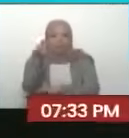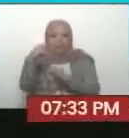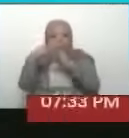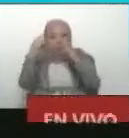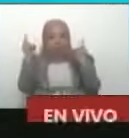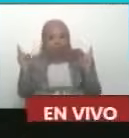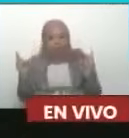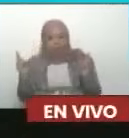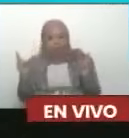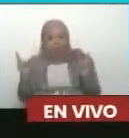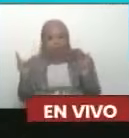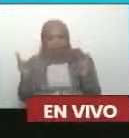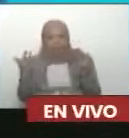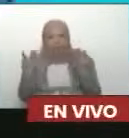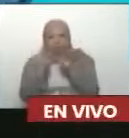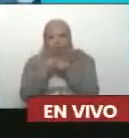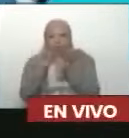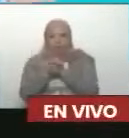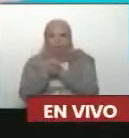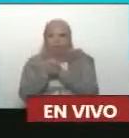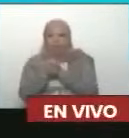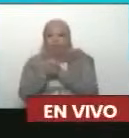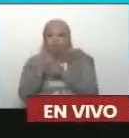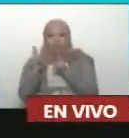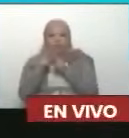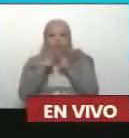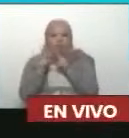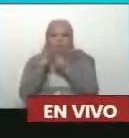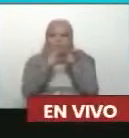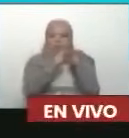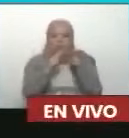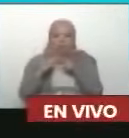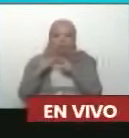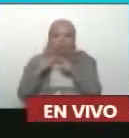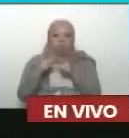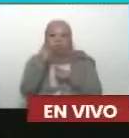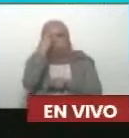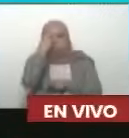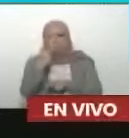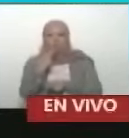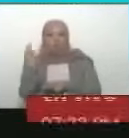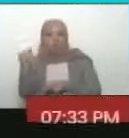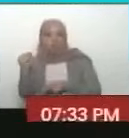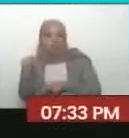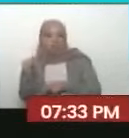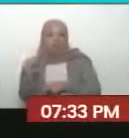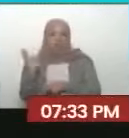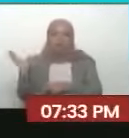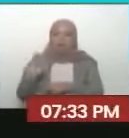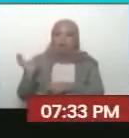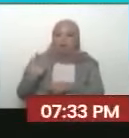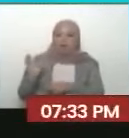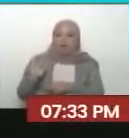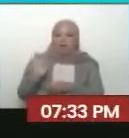una carpa junto a otra gente. Nos conocíamos con mucha gente que iba de Los Teques, de otros lados, de Maracay.